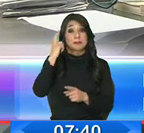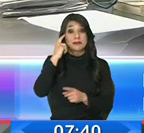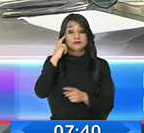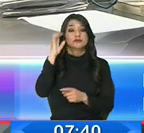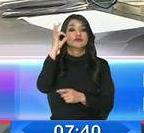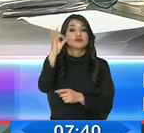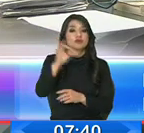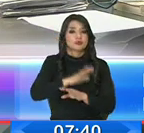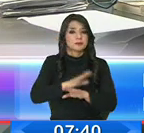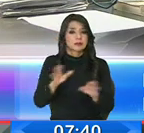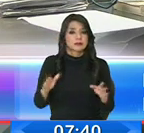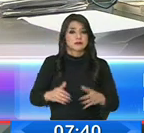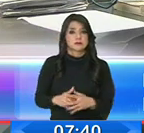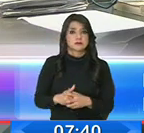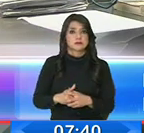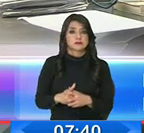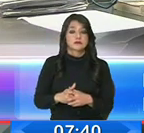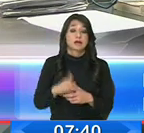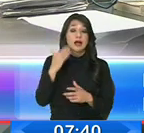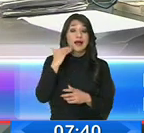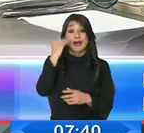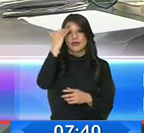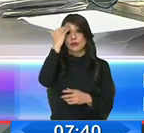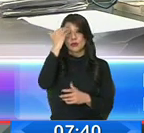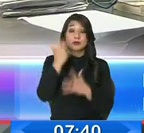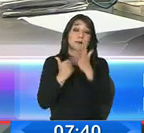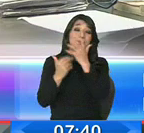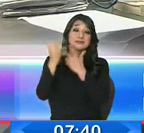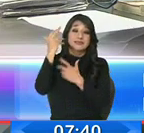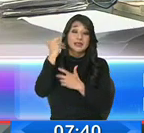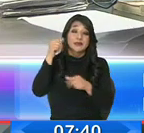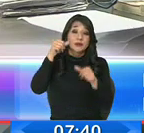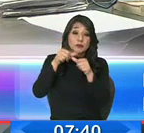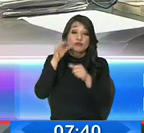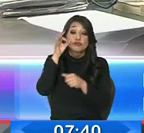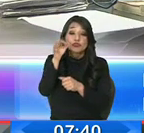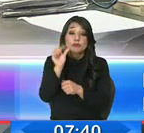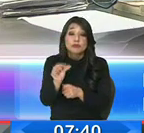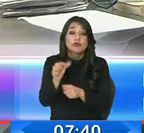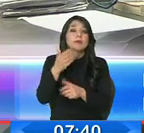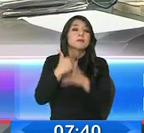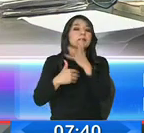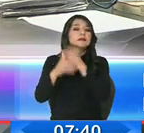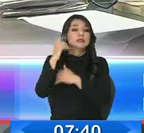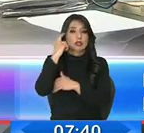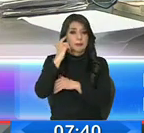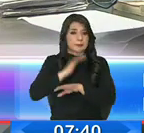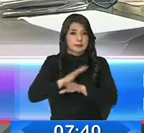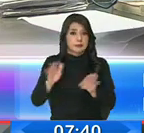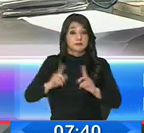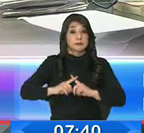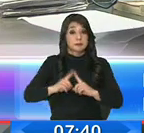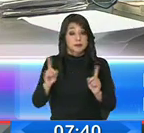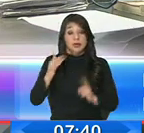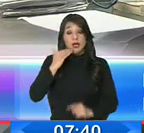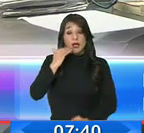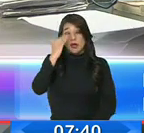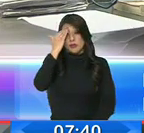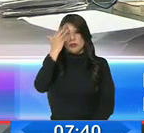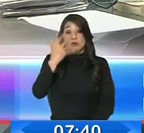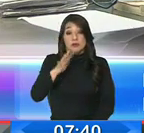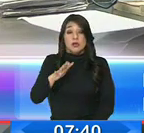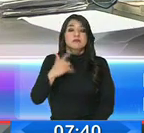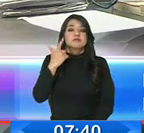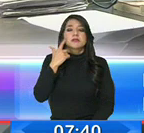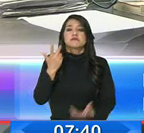futuro, y como los mayores tenemos mucho pasado y poco futuro, solo pensamos en el pasado. Pero los mayores tenemos